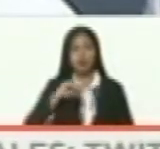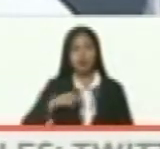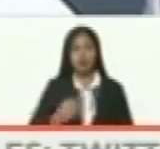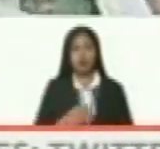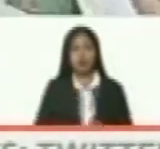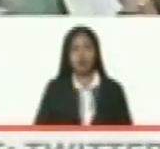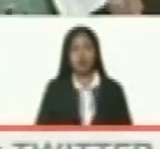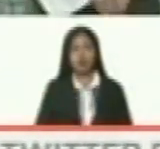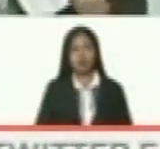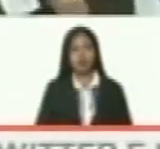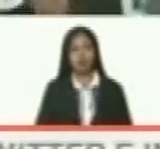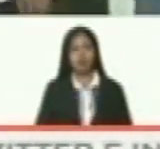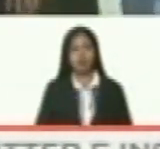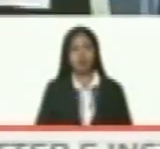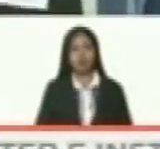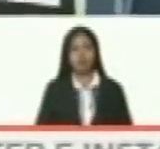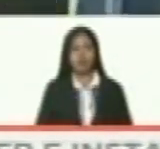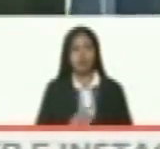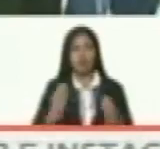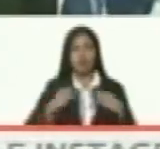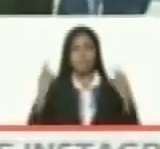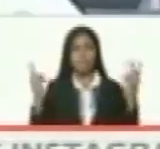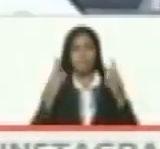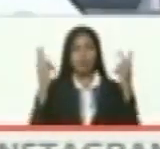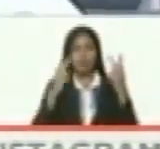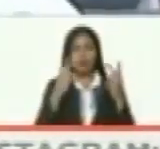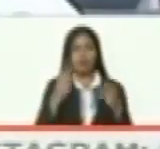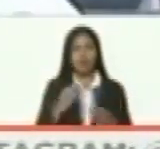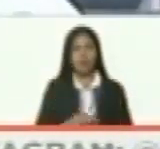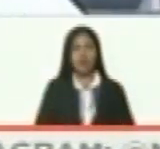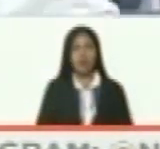Venezuela! ¡Que viva la misión Venezuela Bella!